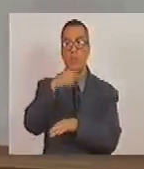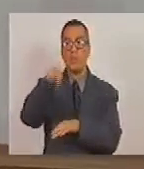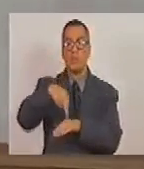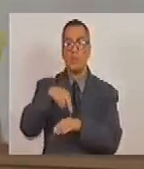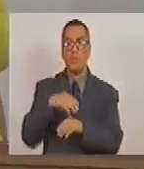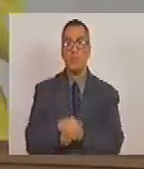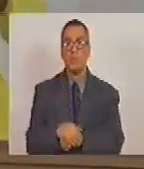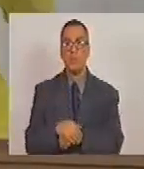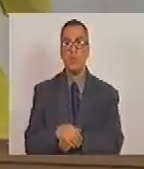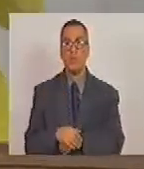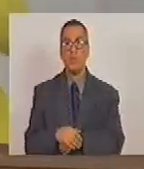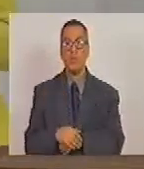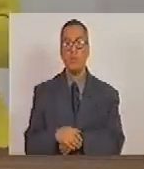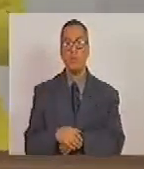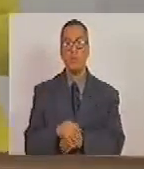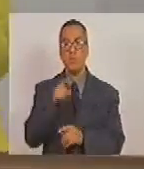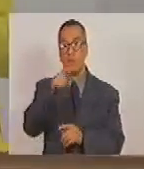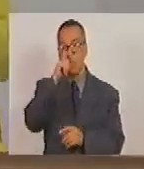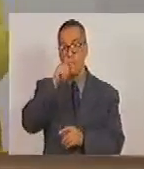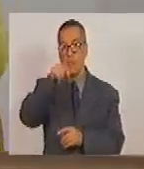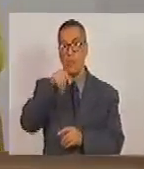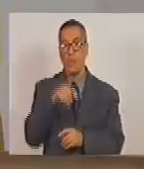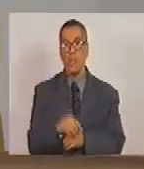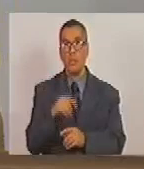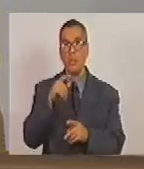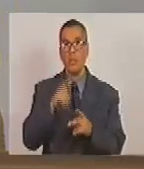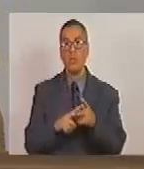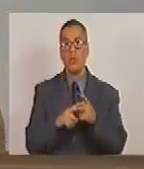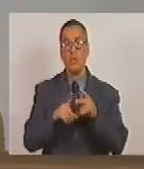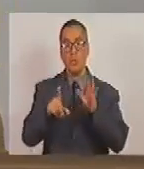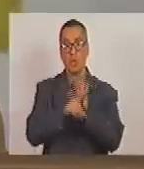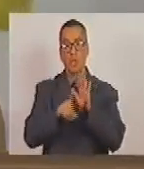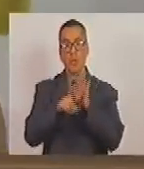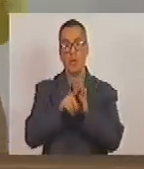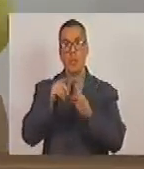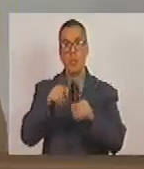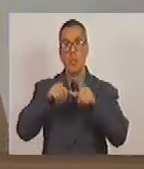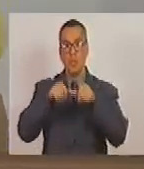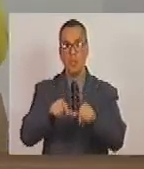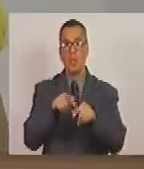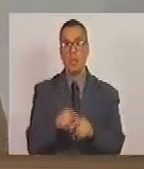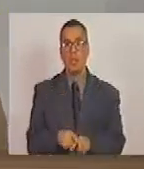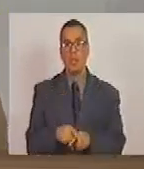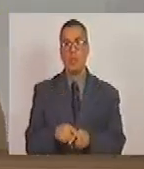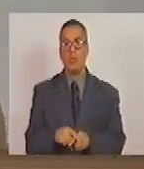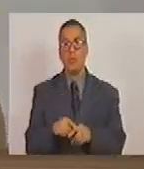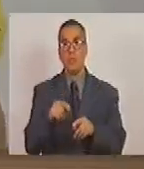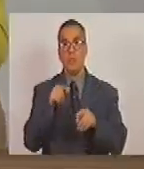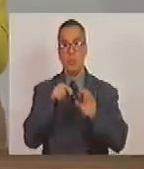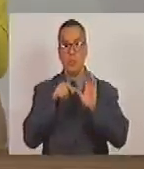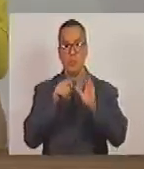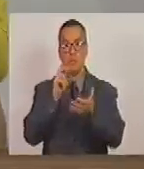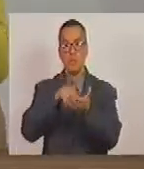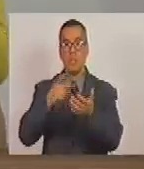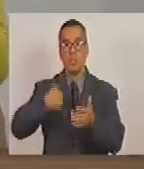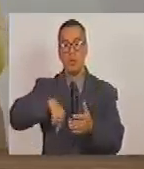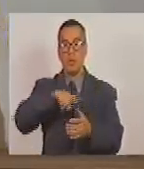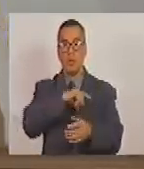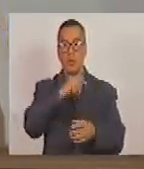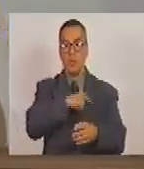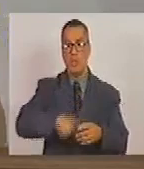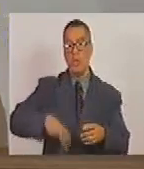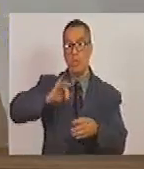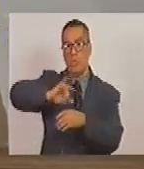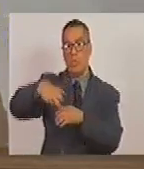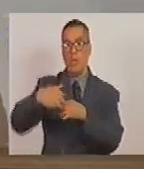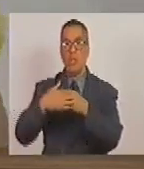Nacional, que este año, en este periodo legislativo, instalamos con la presencia de nuestro presidente